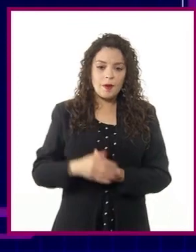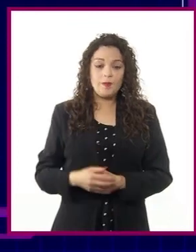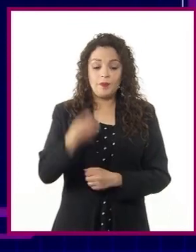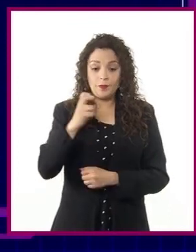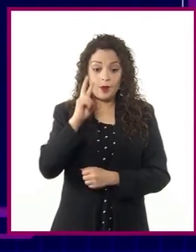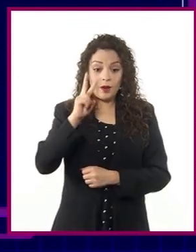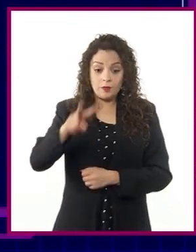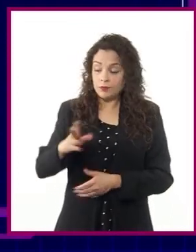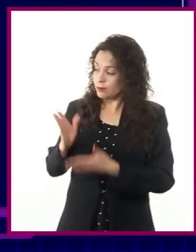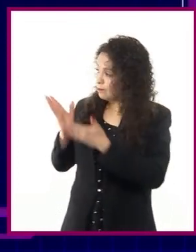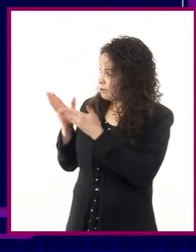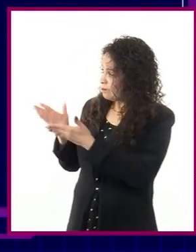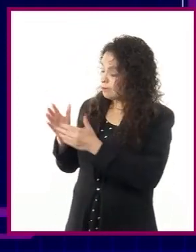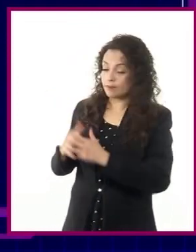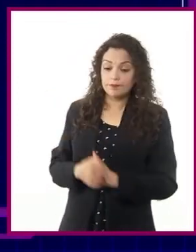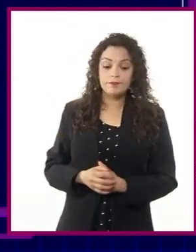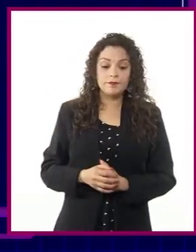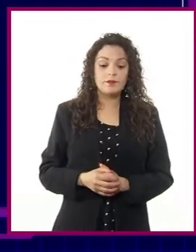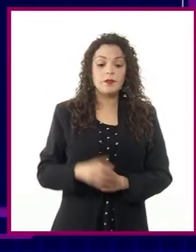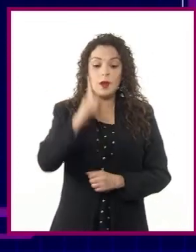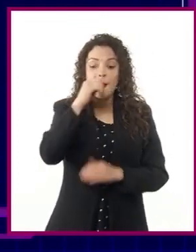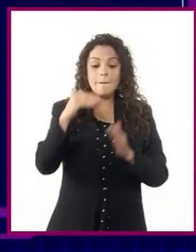3.5 libras equivalen a